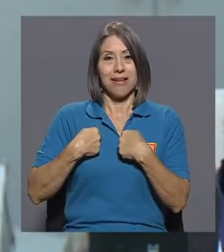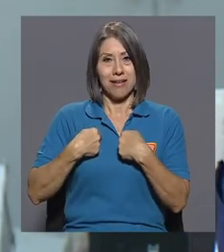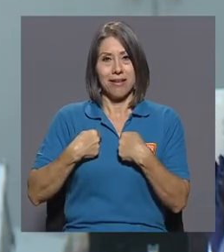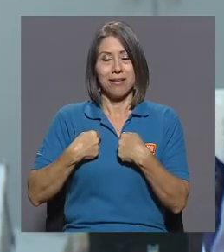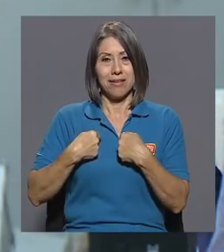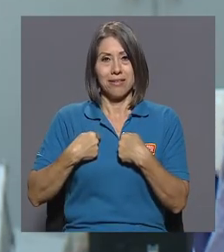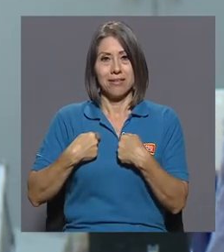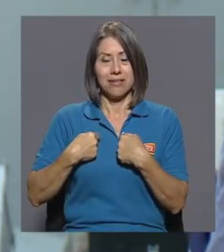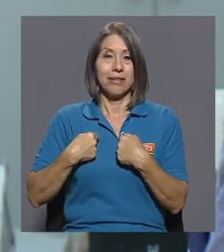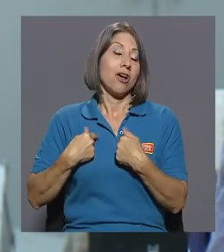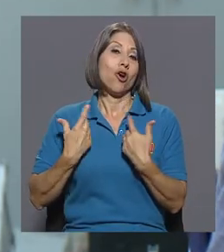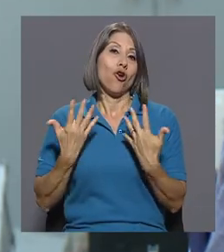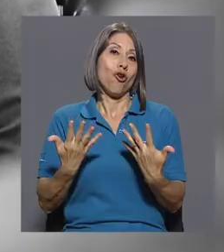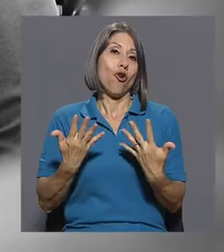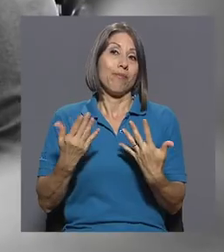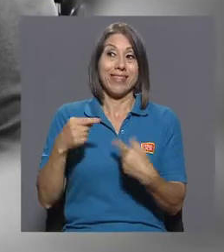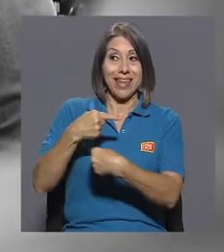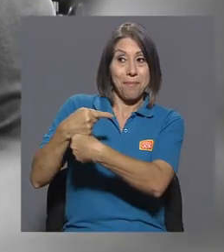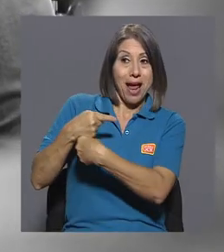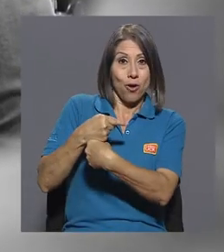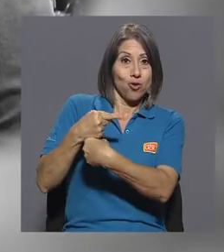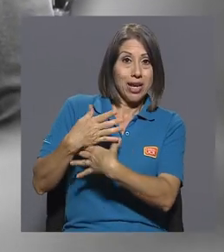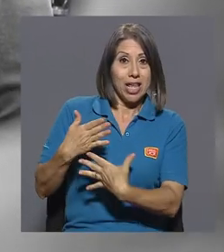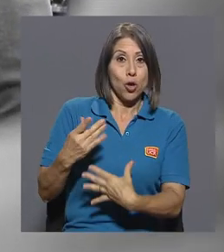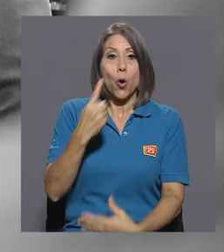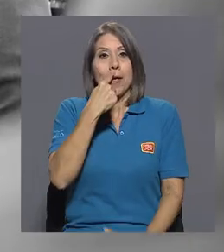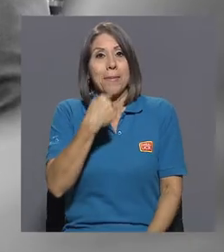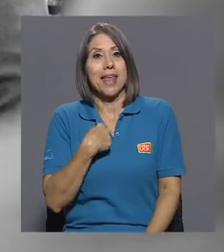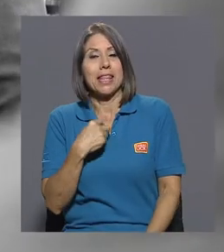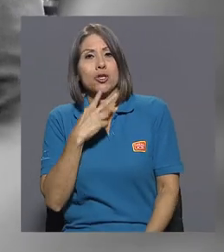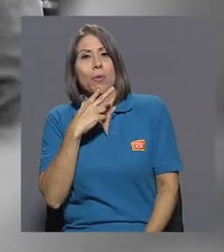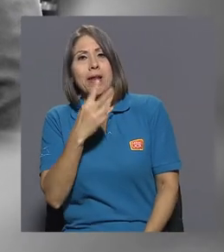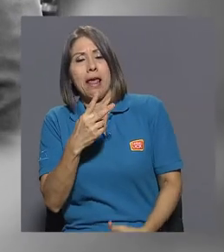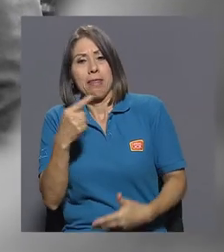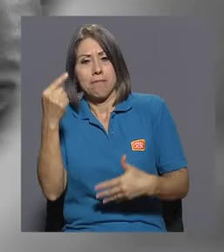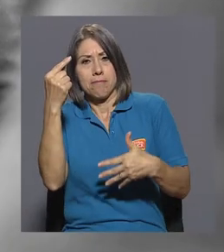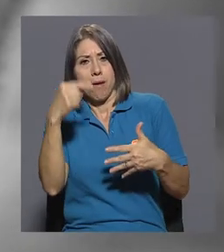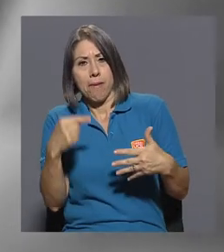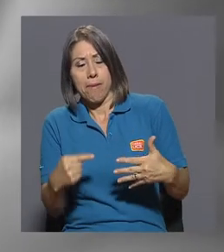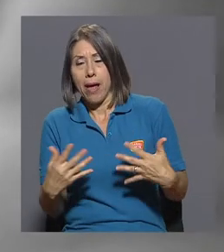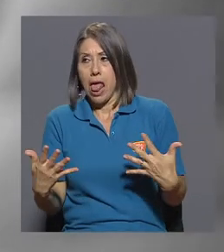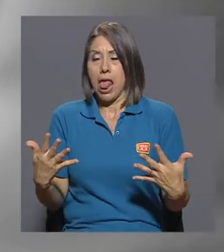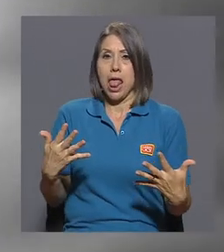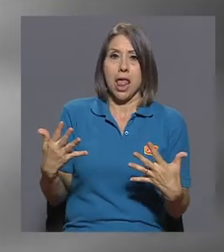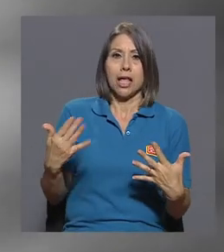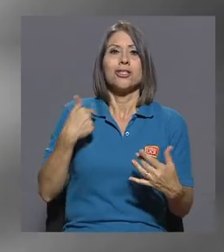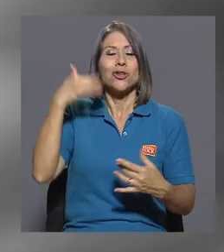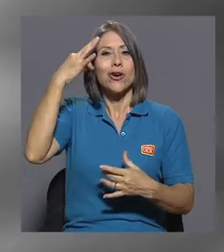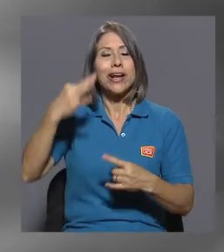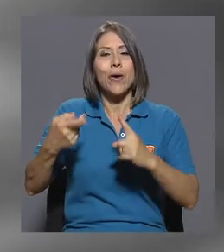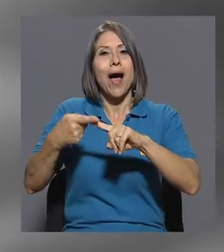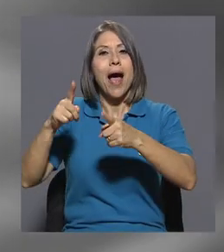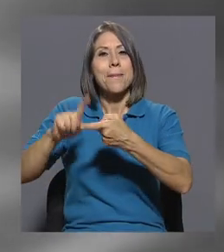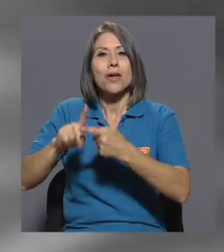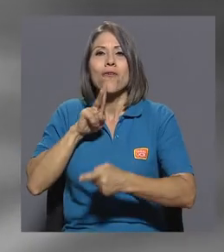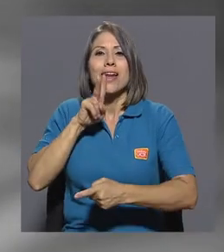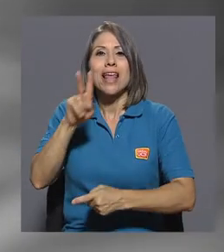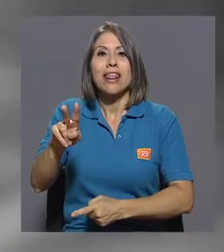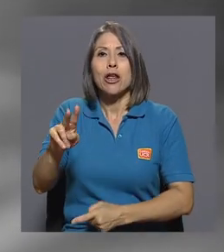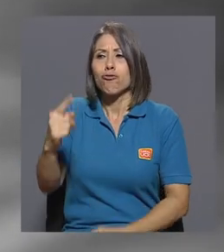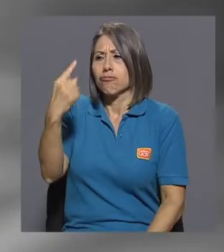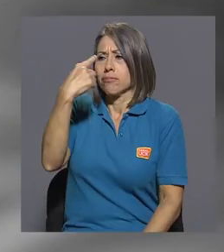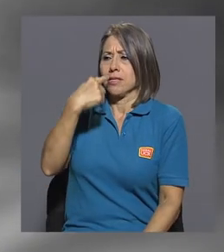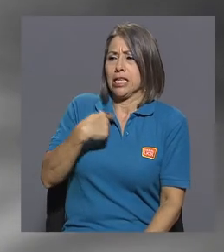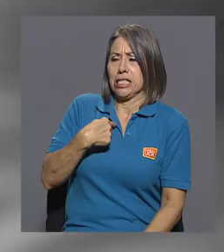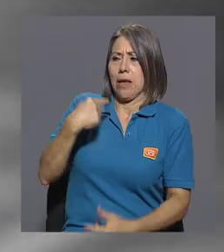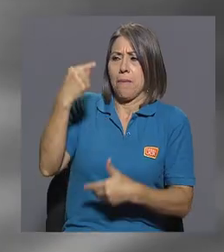o que me han corregido, o que me han dicho las verdades en la cara, ¿verdad? Yo creo que el amigo verdadero es el que le dice las cosas duras en la cara, pero